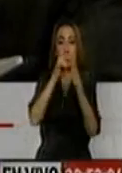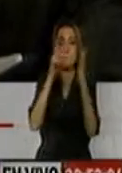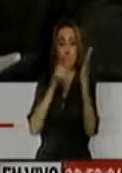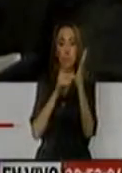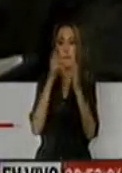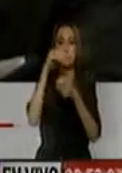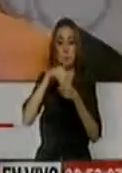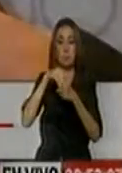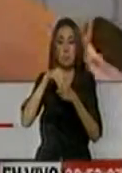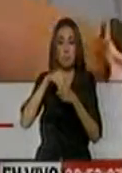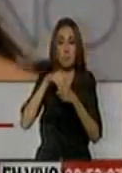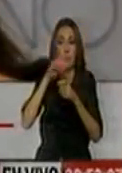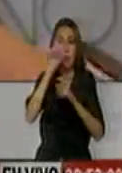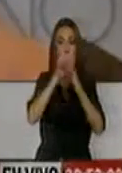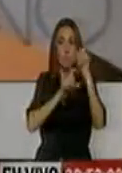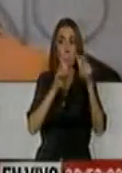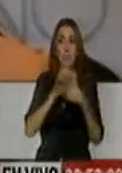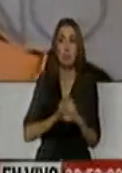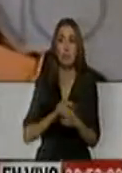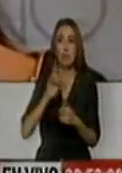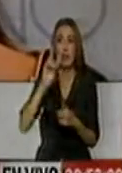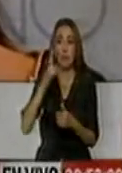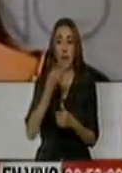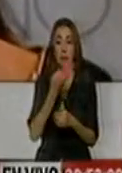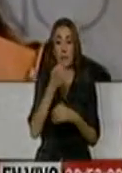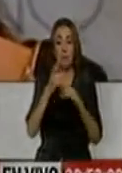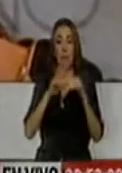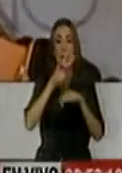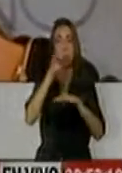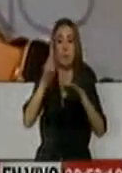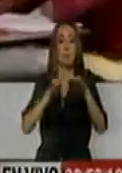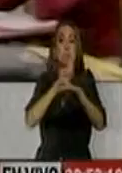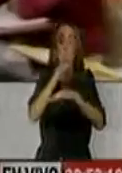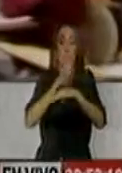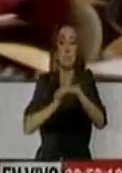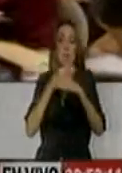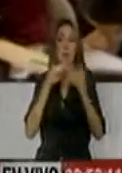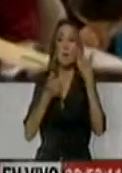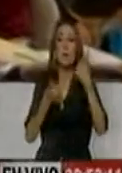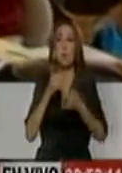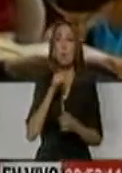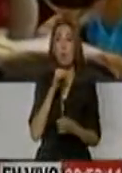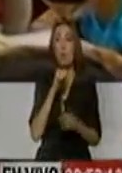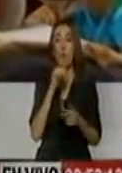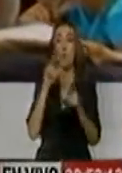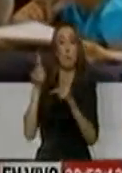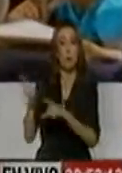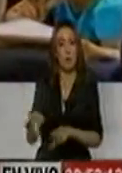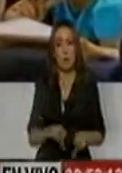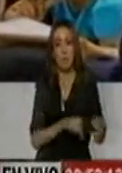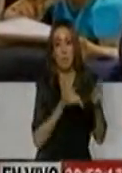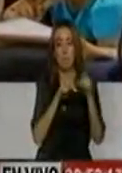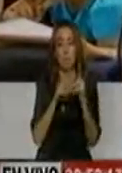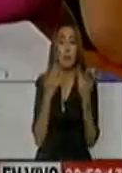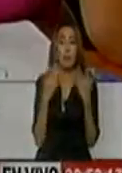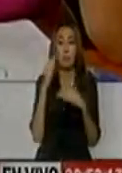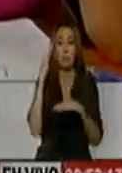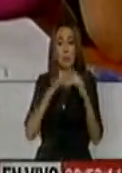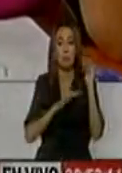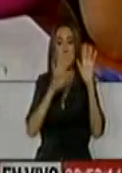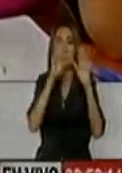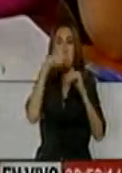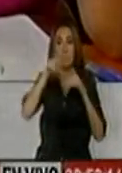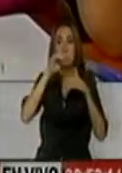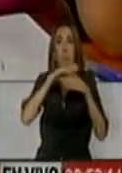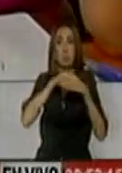internado rotativo. Por su lado, la vicerrectora académica informó que se evalúa la falta de planificación, que asciende a más de 10 millones